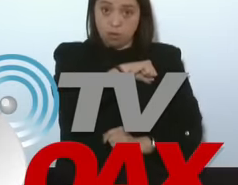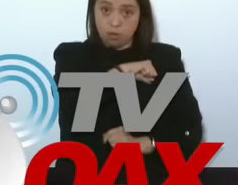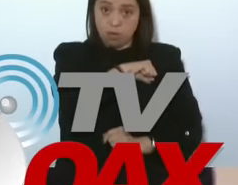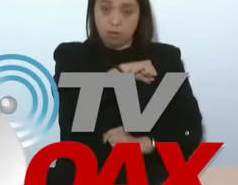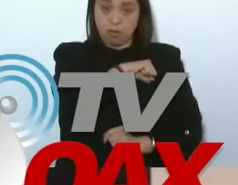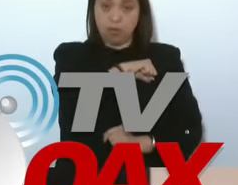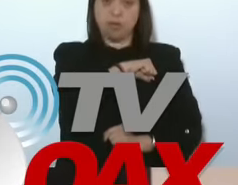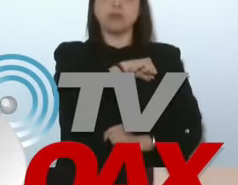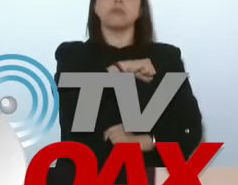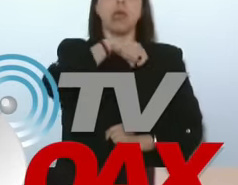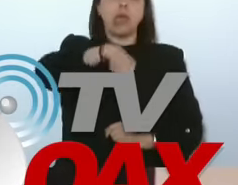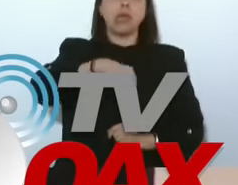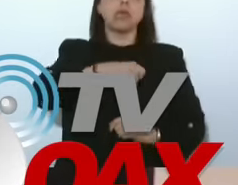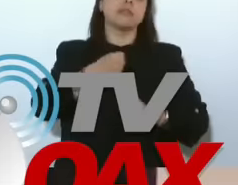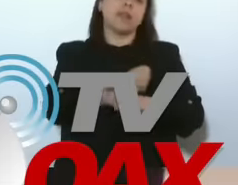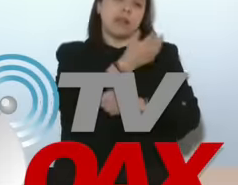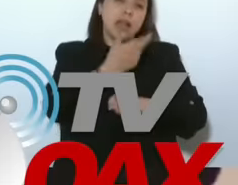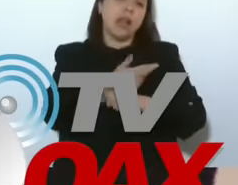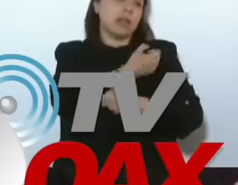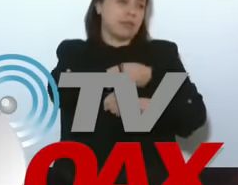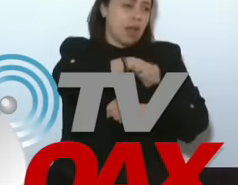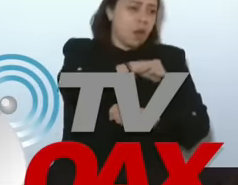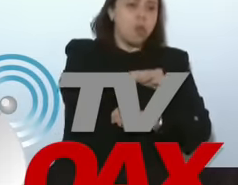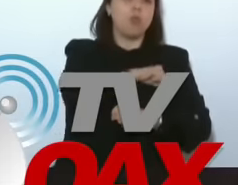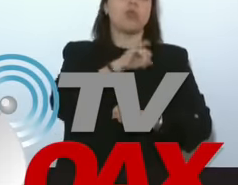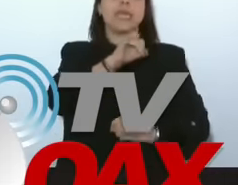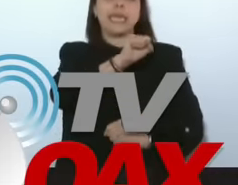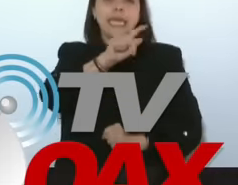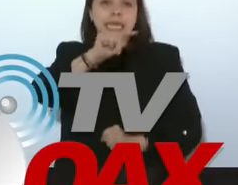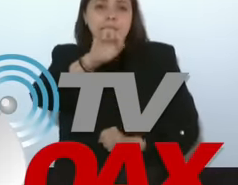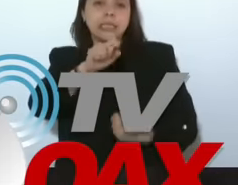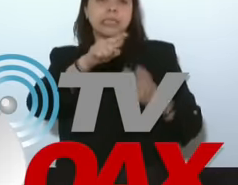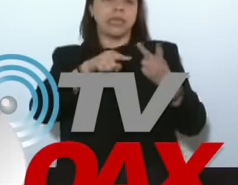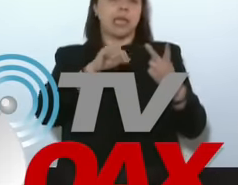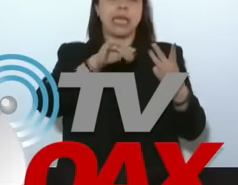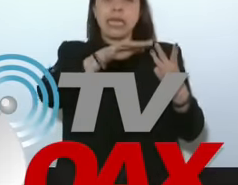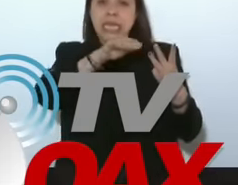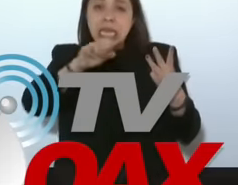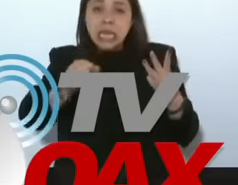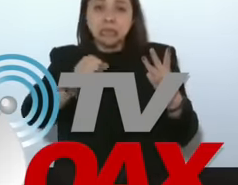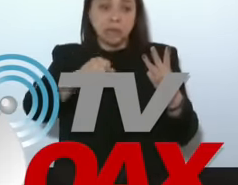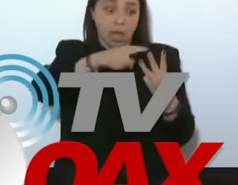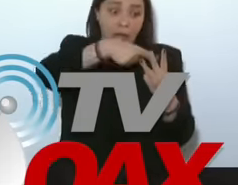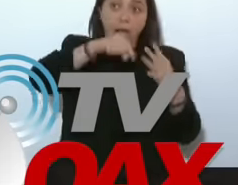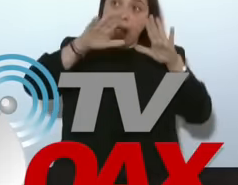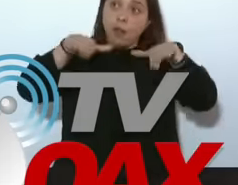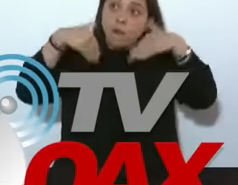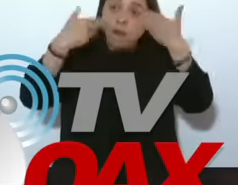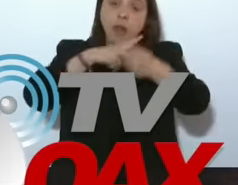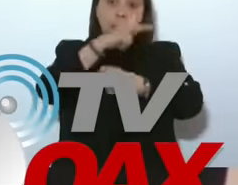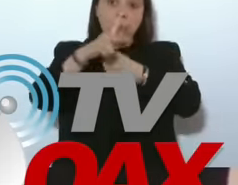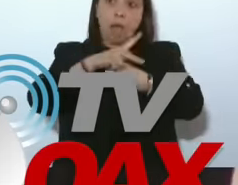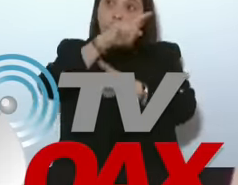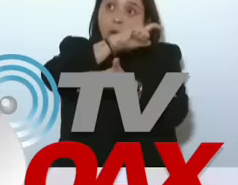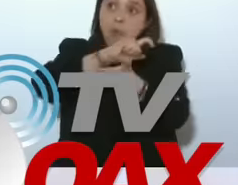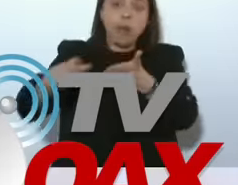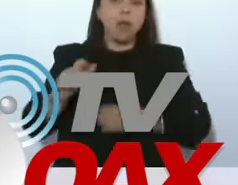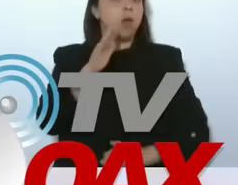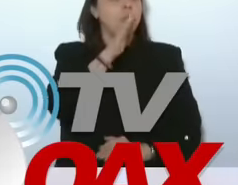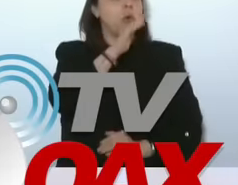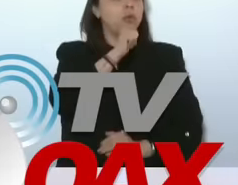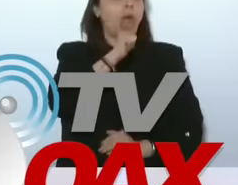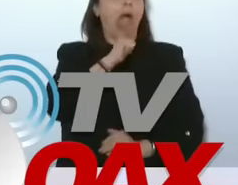la Secretaría de Salud, el ISSSTE, el Seguro, no podían comprar medicinas en el extranjero. Se tenían que comprar